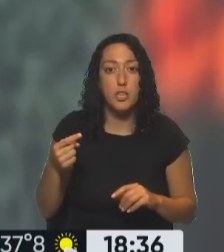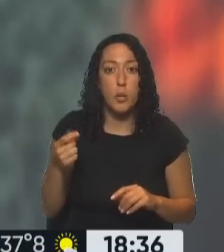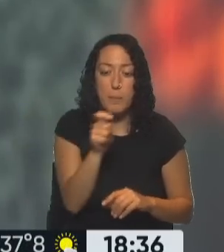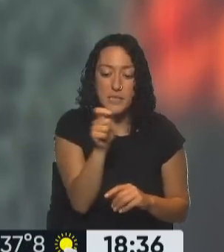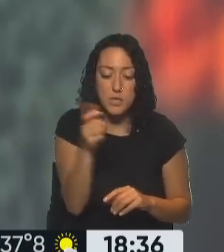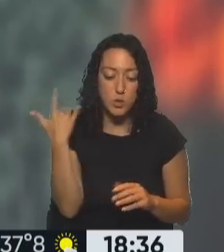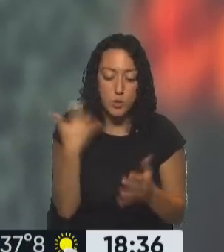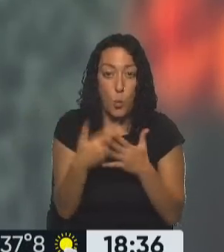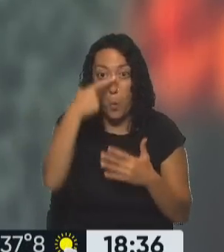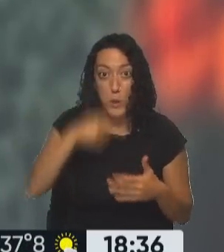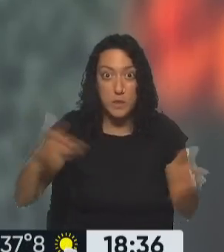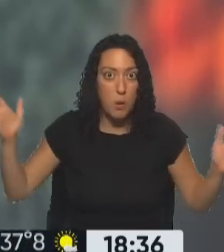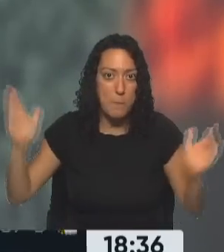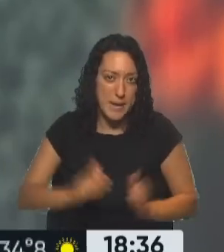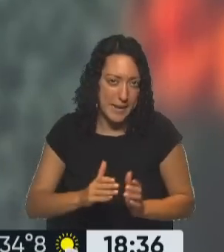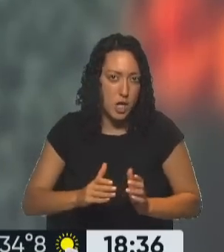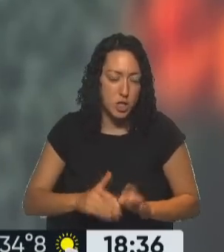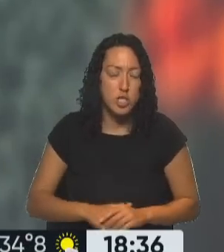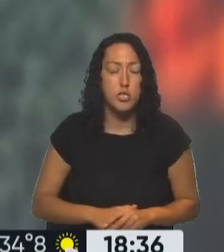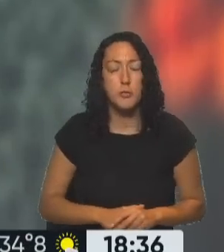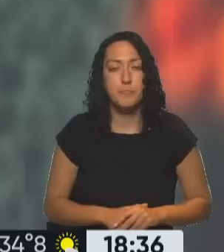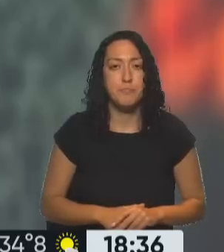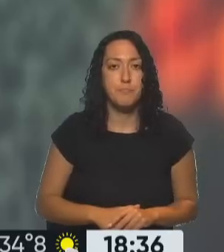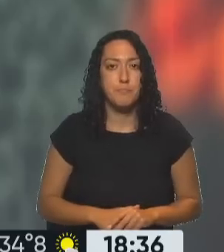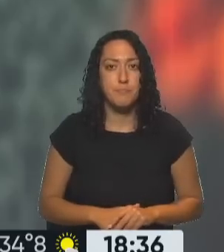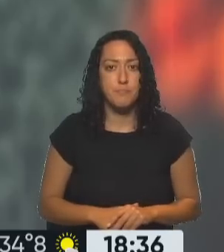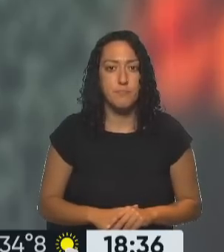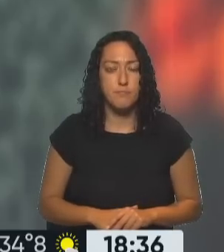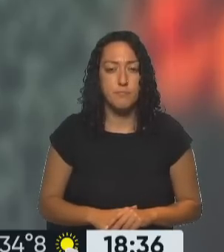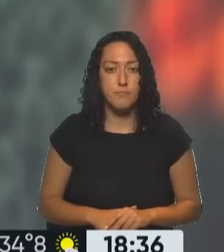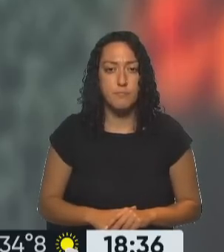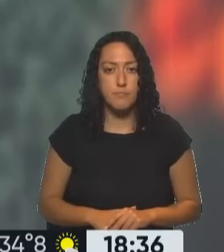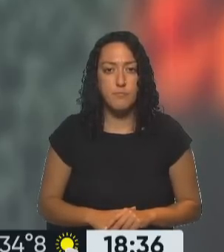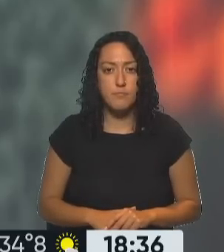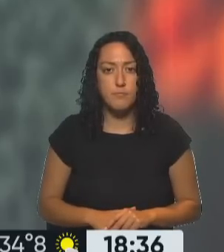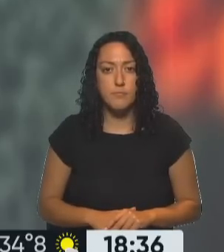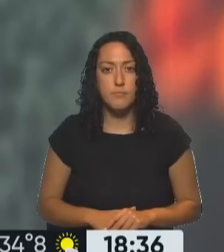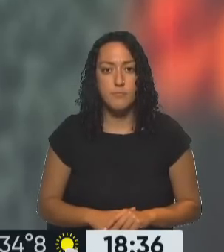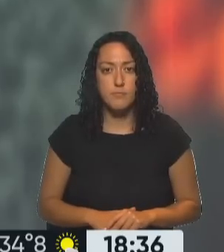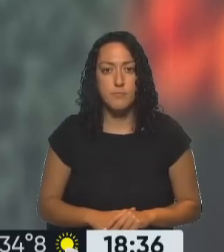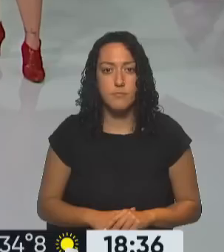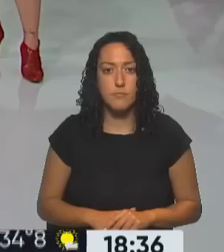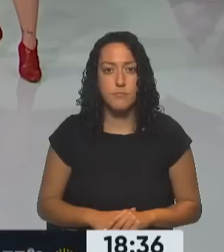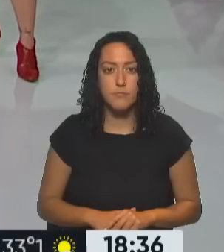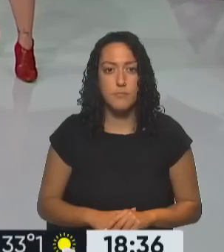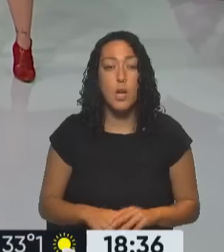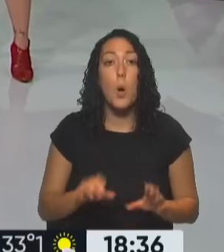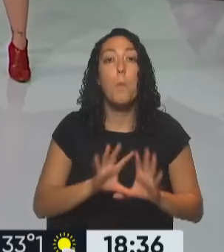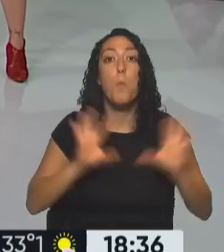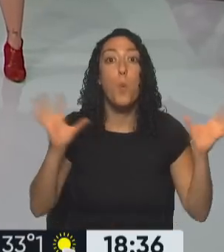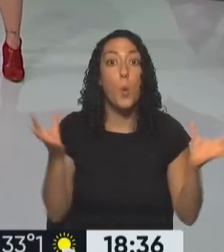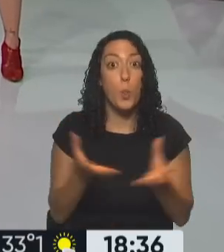meses. Los últimos meses ha disminuido bastante. Aunque después del